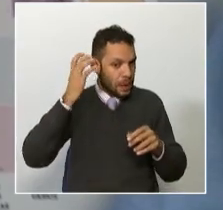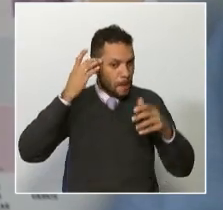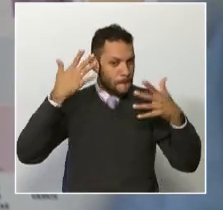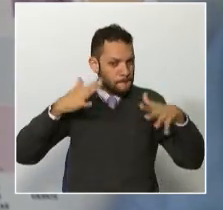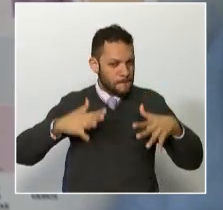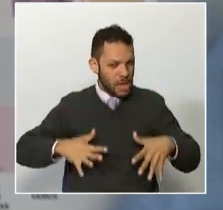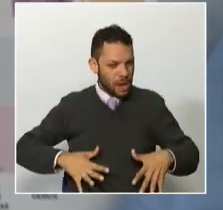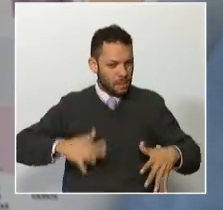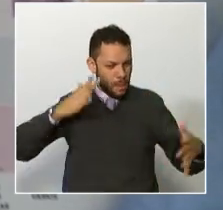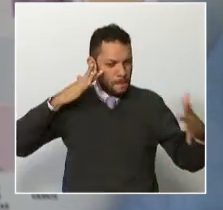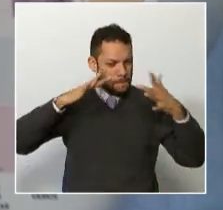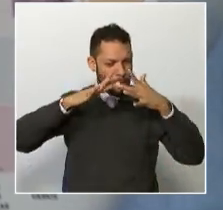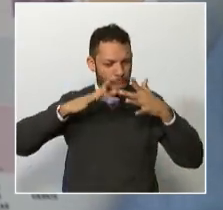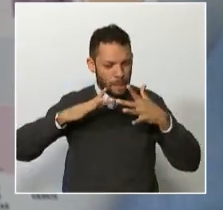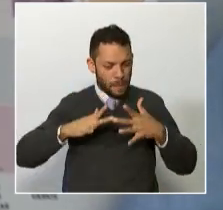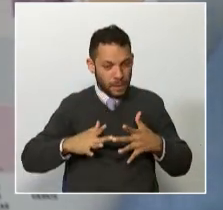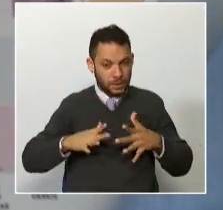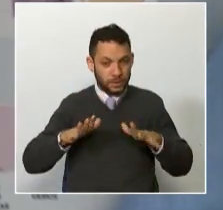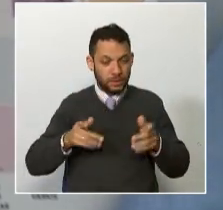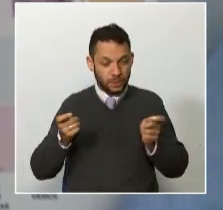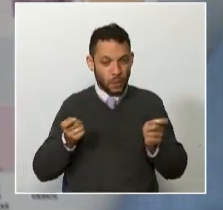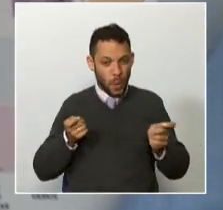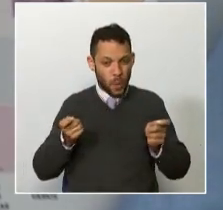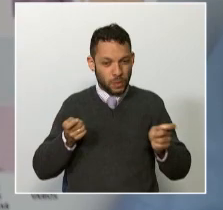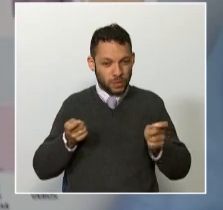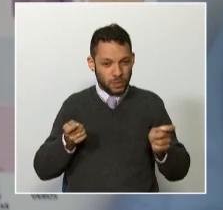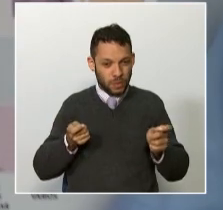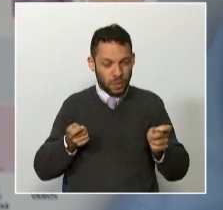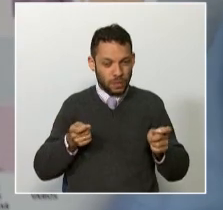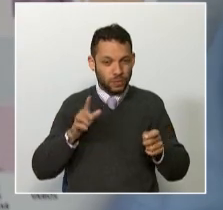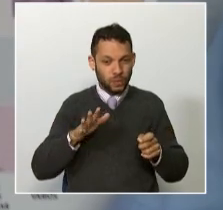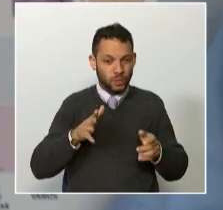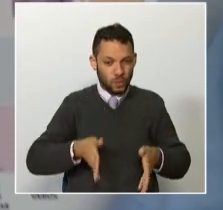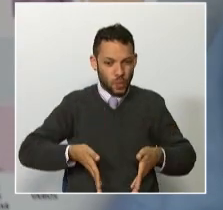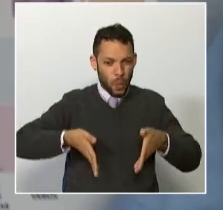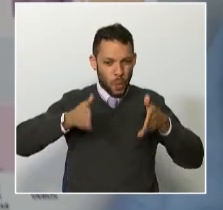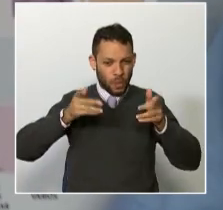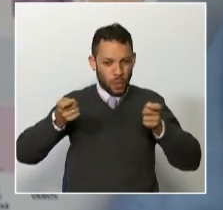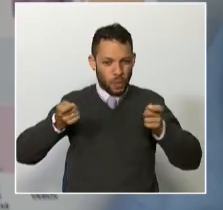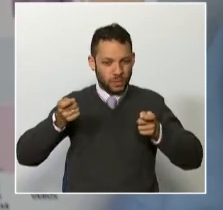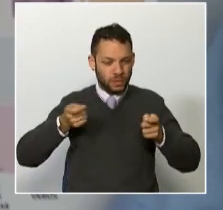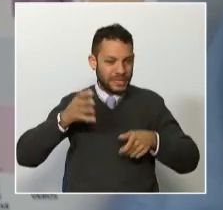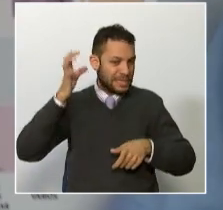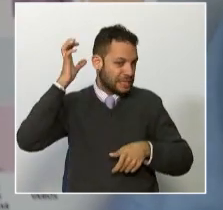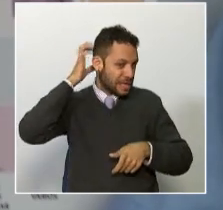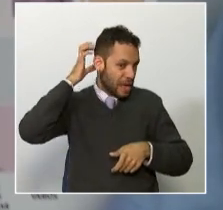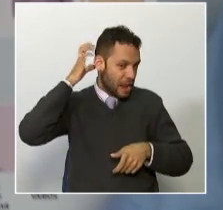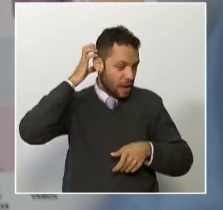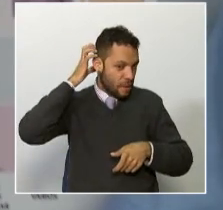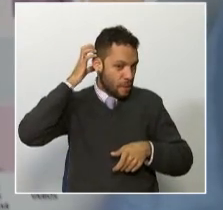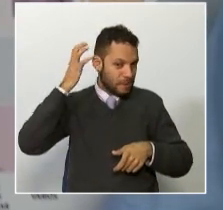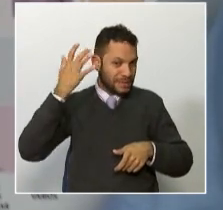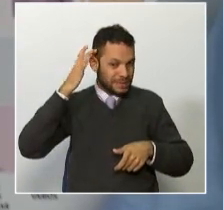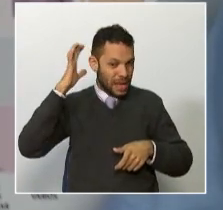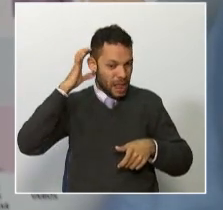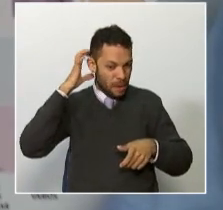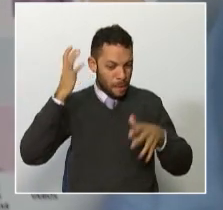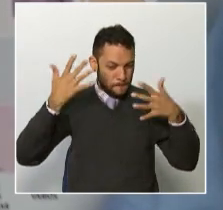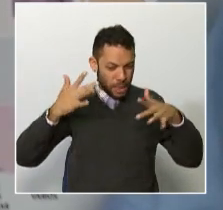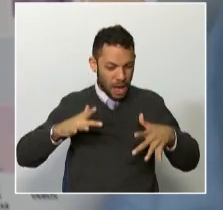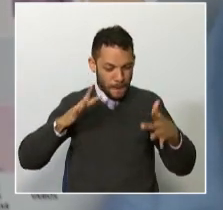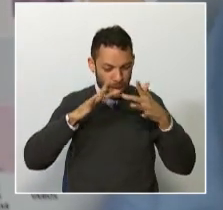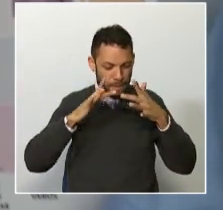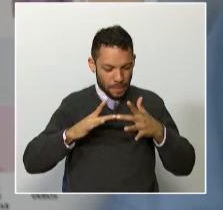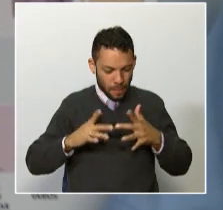la torre de control que sería el cerebro, y viene a hacer un recorrido por todo el cuerpo. Para poder llegar a esta